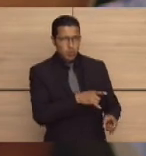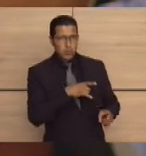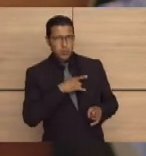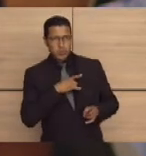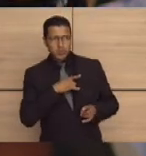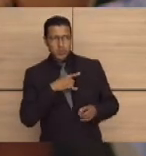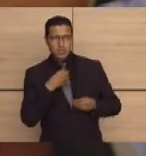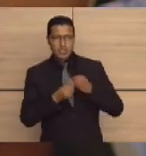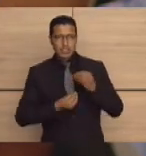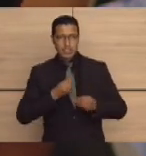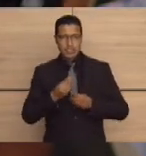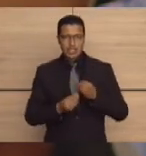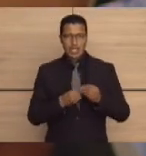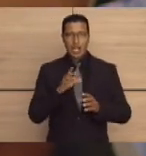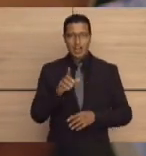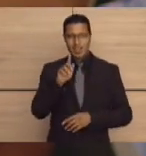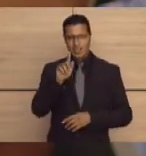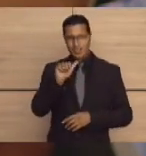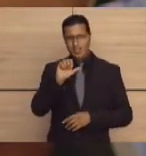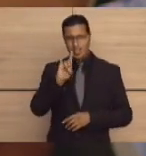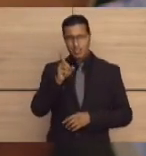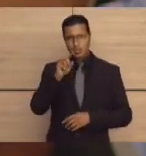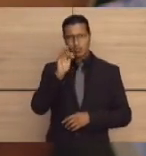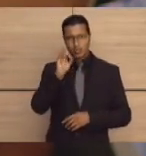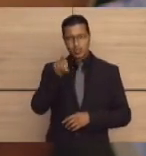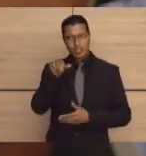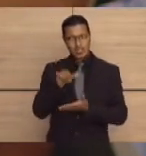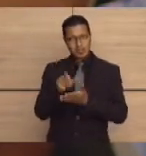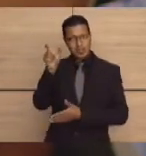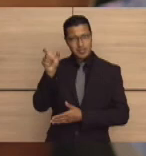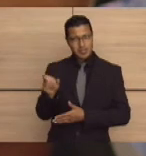redondear la figura de Fausto, que es el personaje,